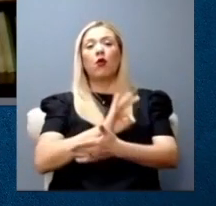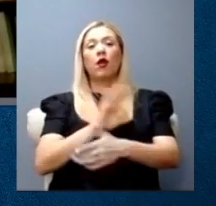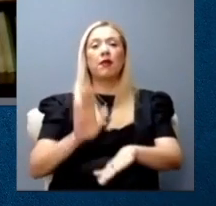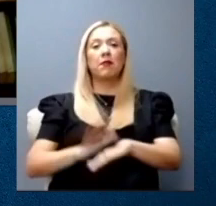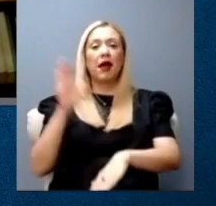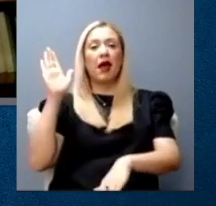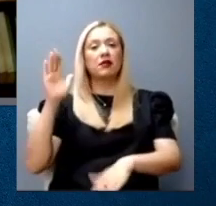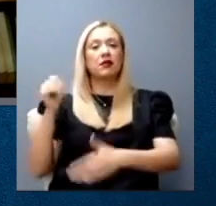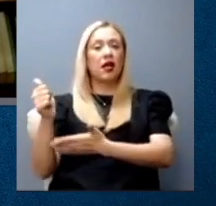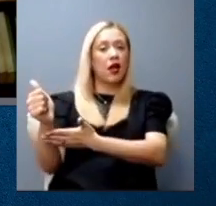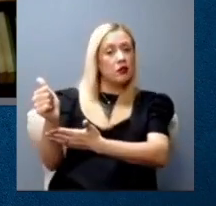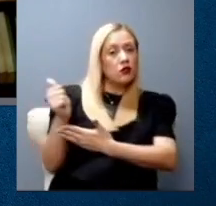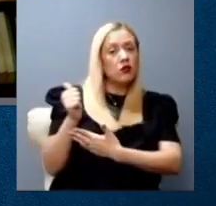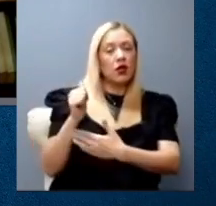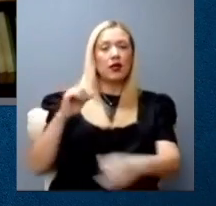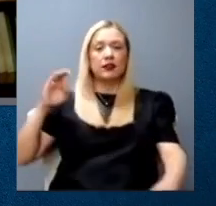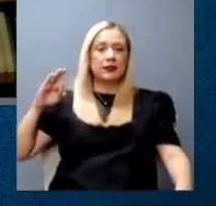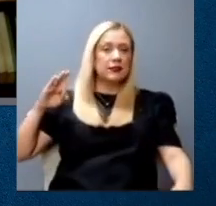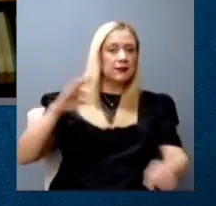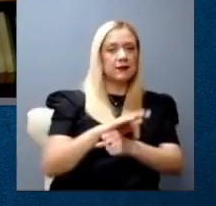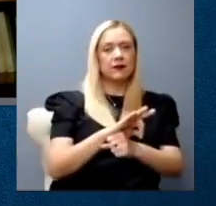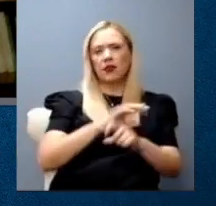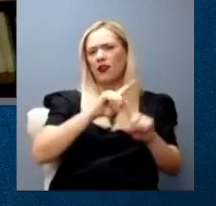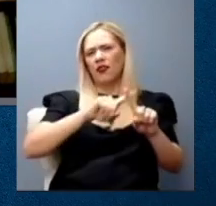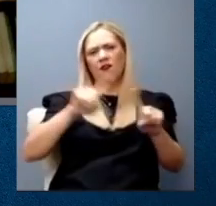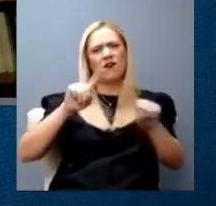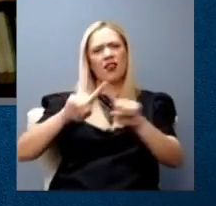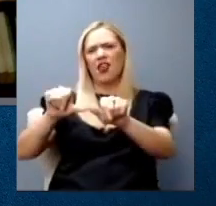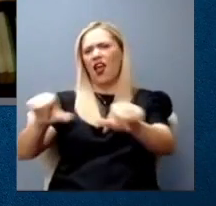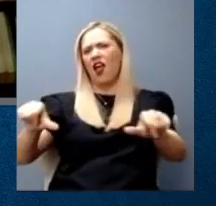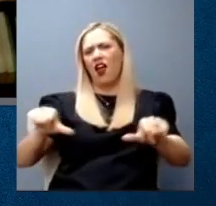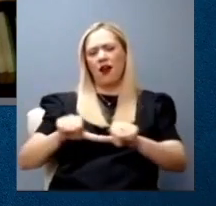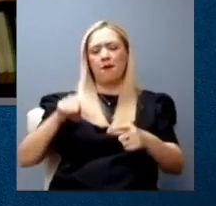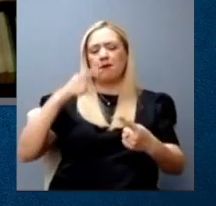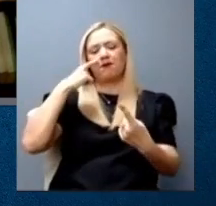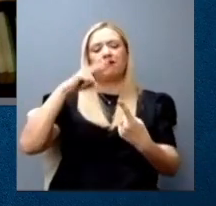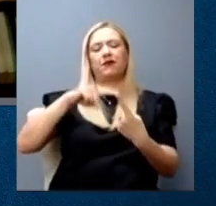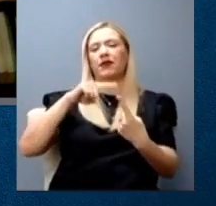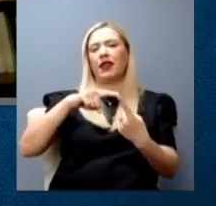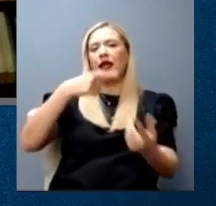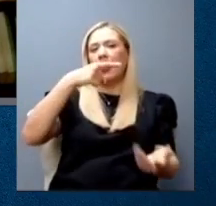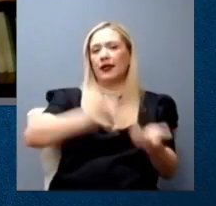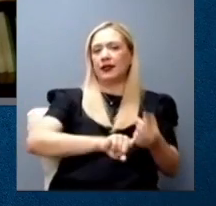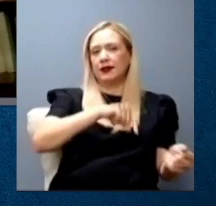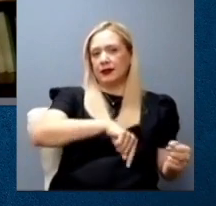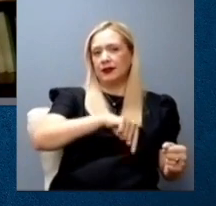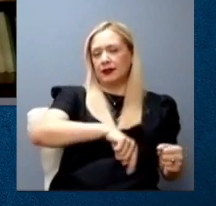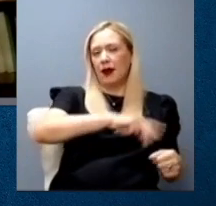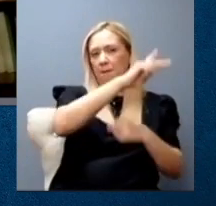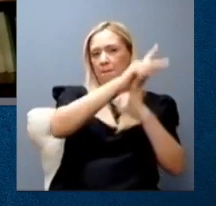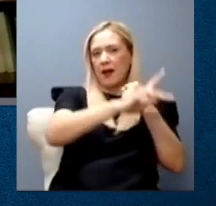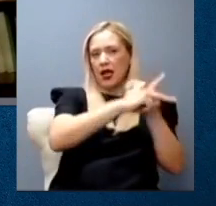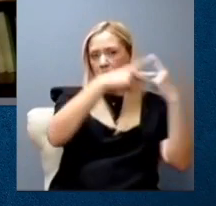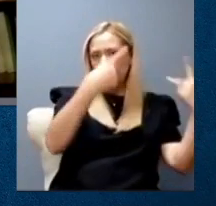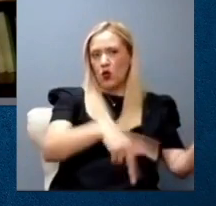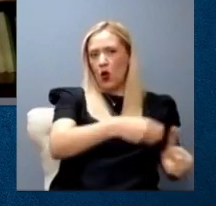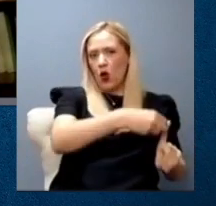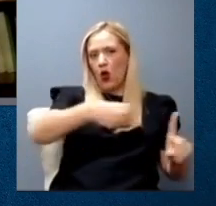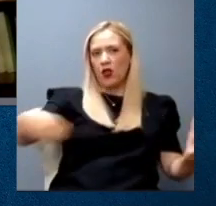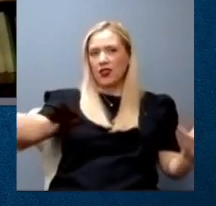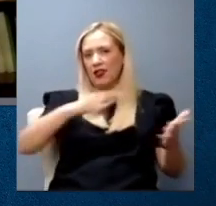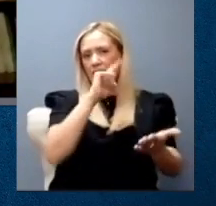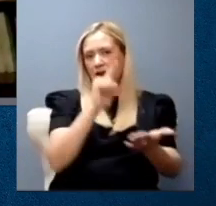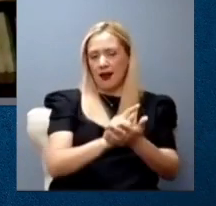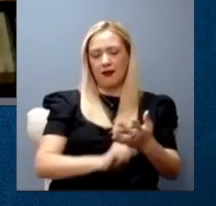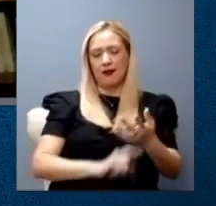la protección en distintos ámbitos. En el ámbito interno, en materias de toda índole,